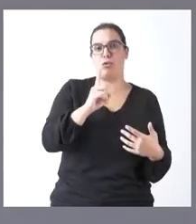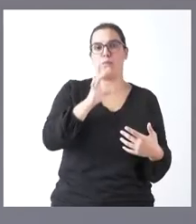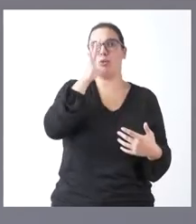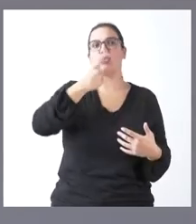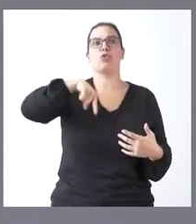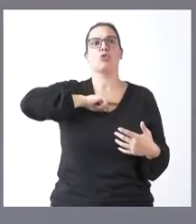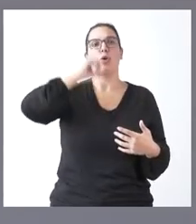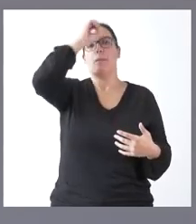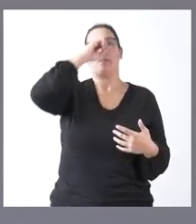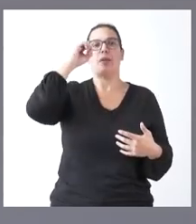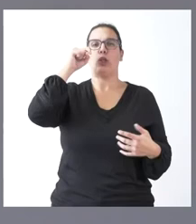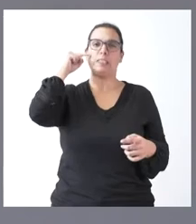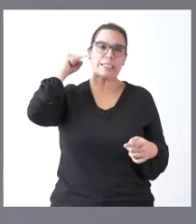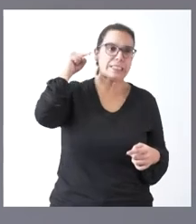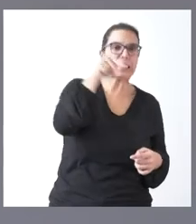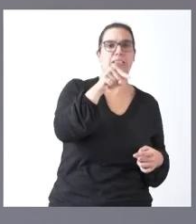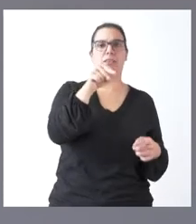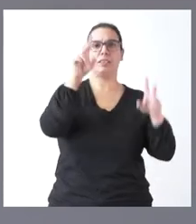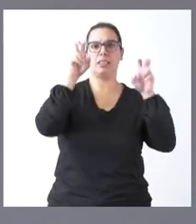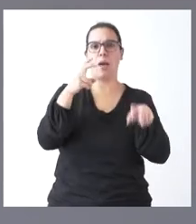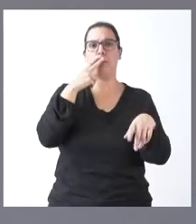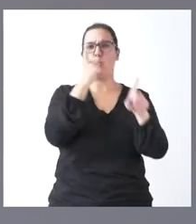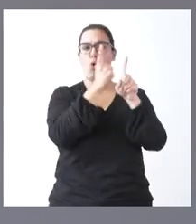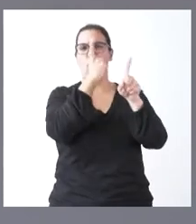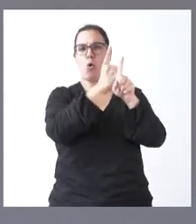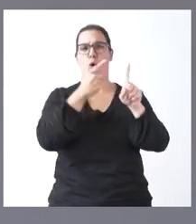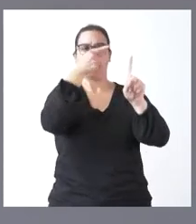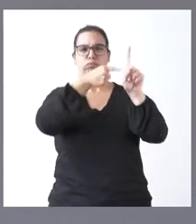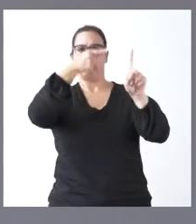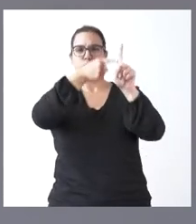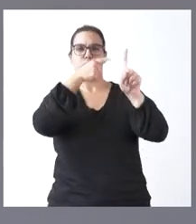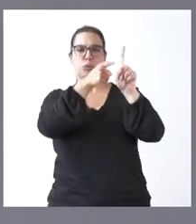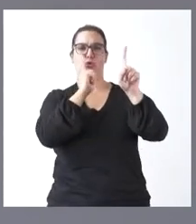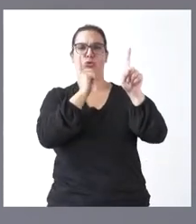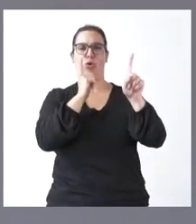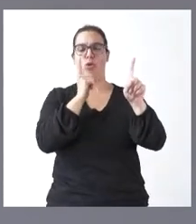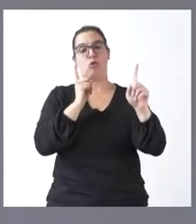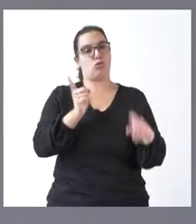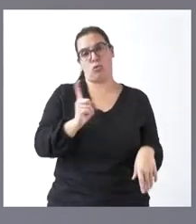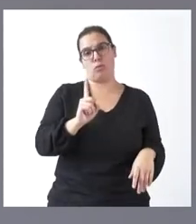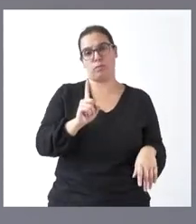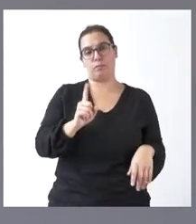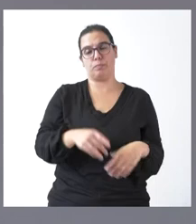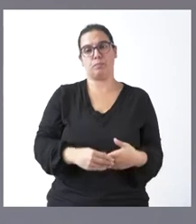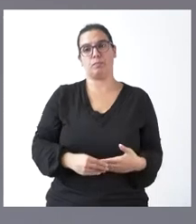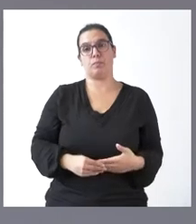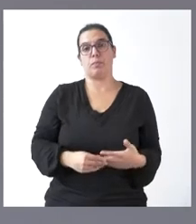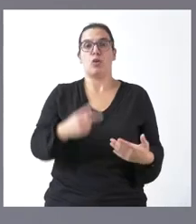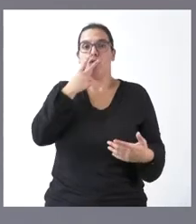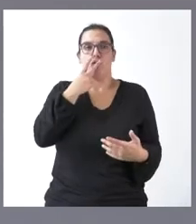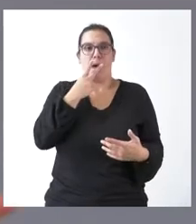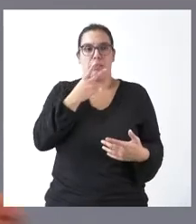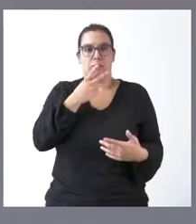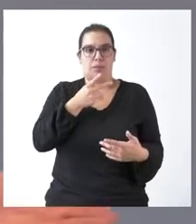el dedo no el tema parecería que solo la reflexión es las Terrazas fumar Es malo